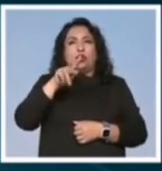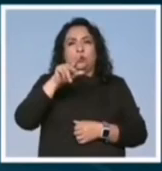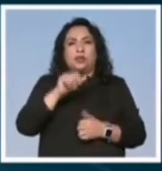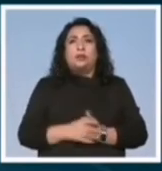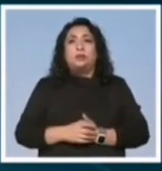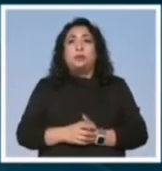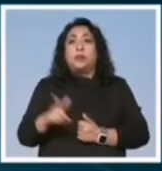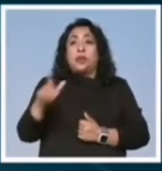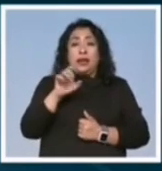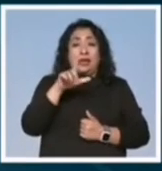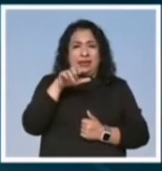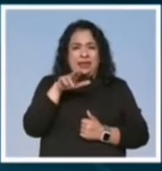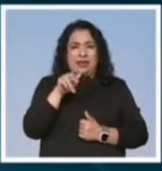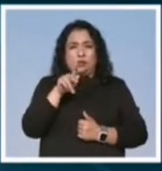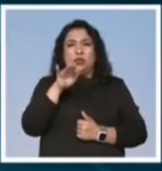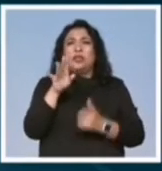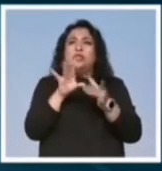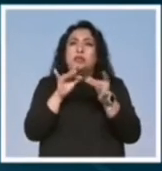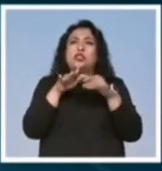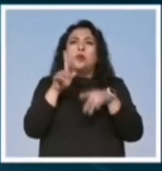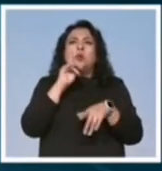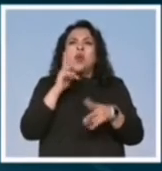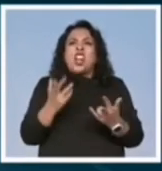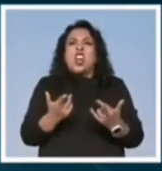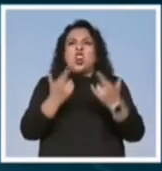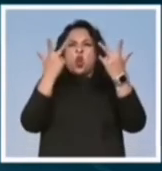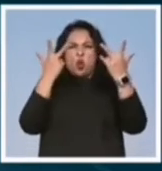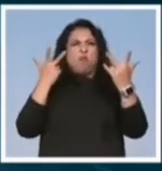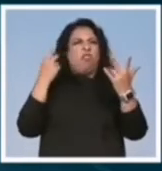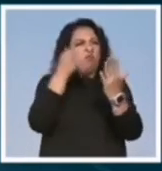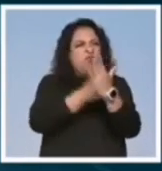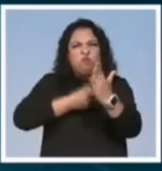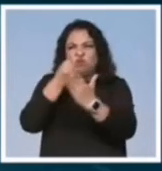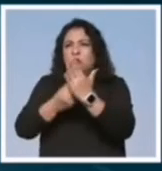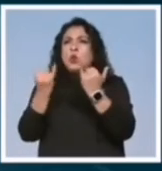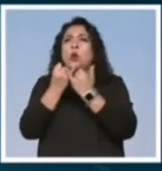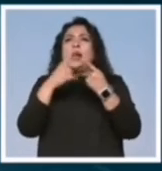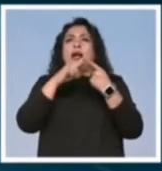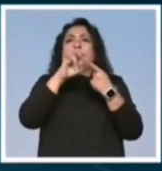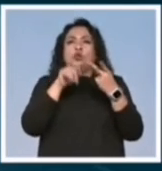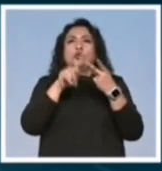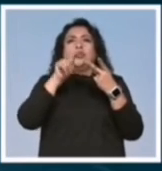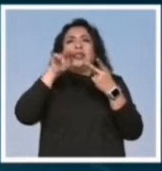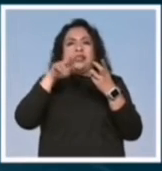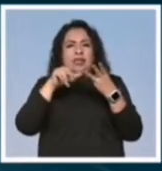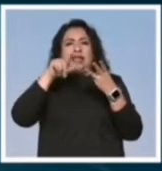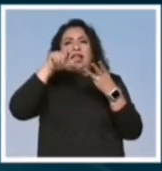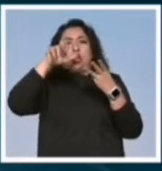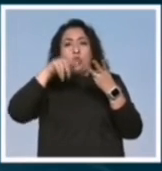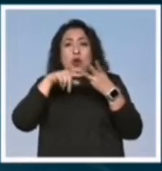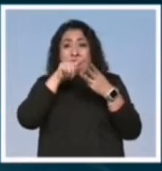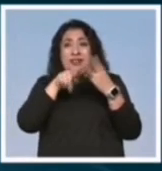Elena Poniatowska nos habla de mujeres rompedoras, combativas, como Jesusa, como Tina, como Leonora. Estas son las